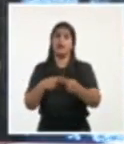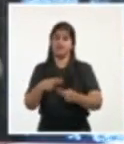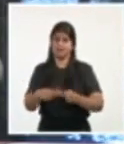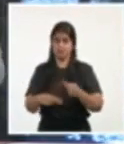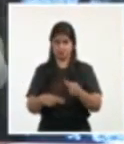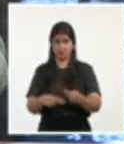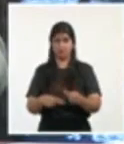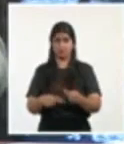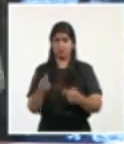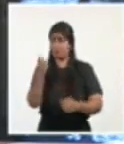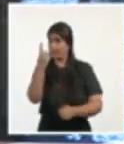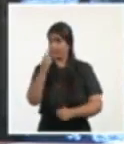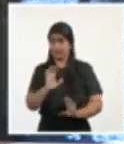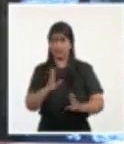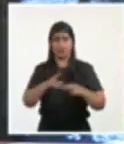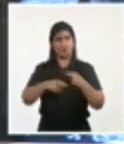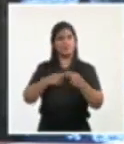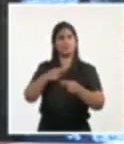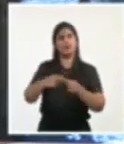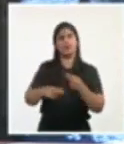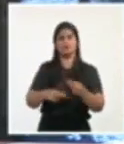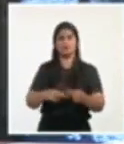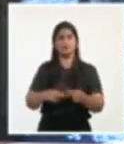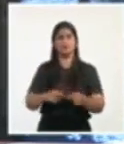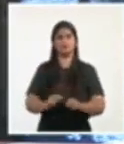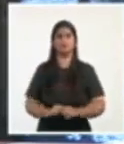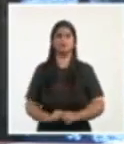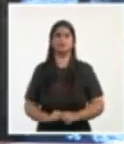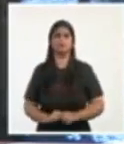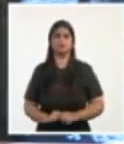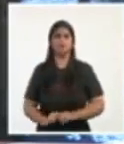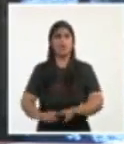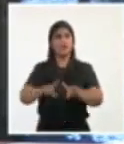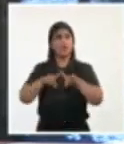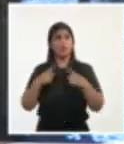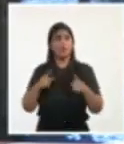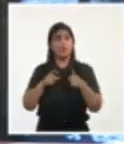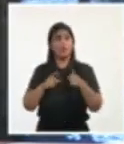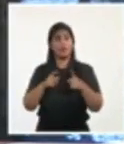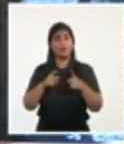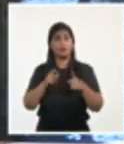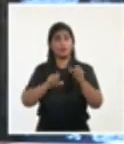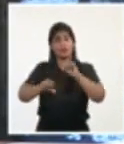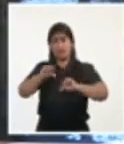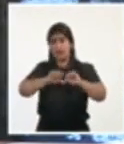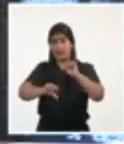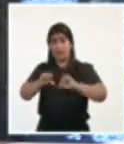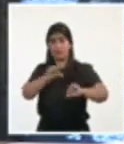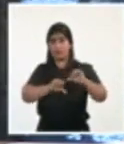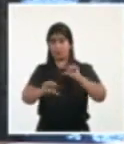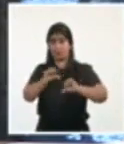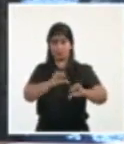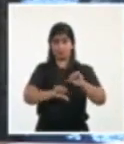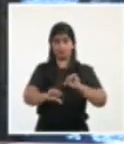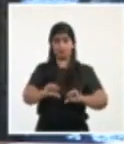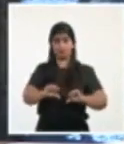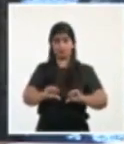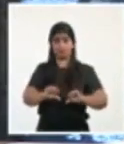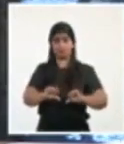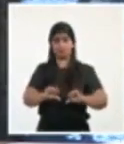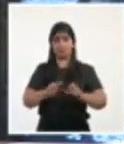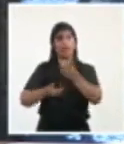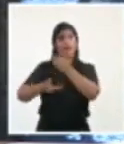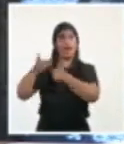alta concordancia con los PCR, porque la capacidad del laboratorio, independientemente de haberla incrementado de 1.700